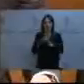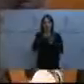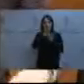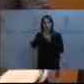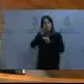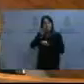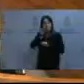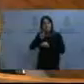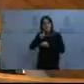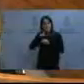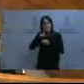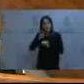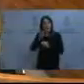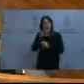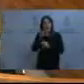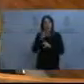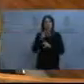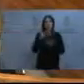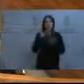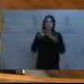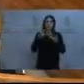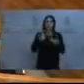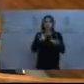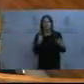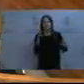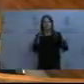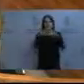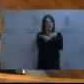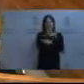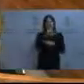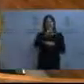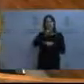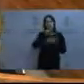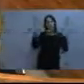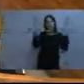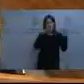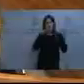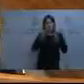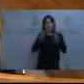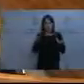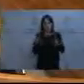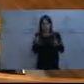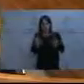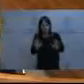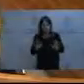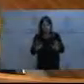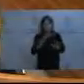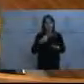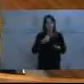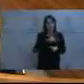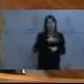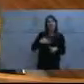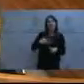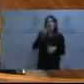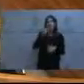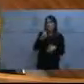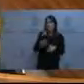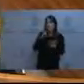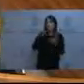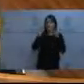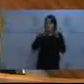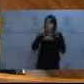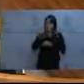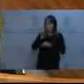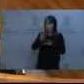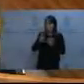haya justificación de la urgencia, la pregunta sea de marzo, es ver cómo esta pregunta es un símbolo de lo que es que